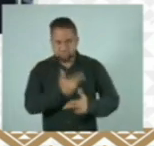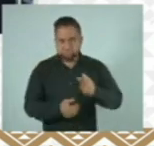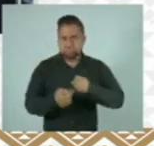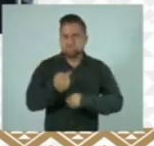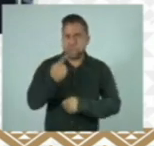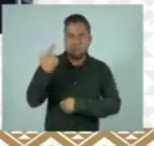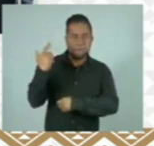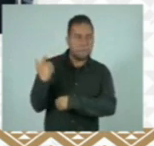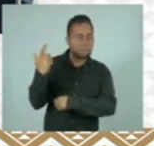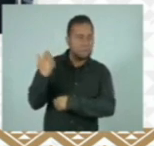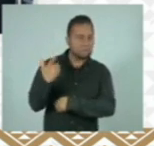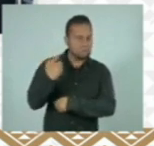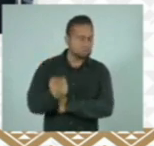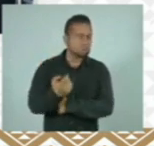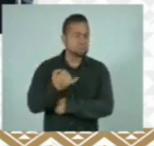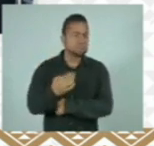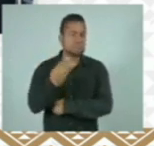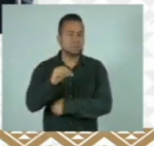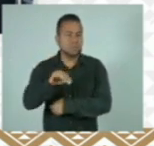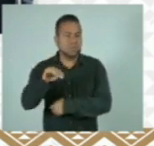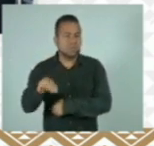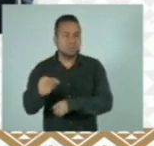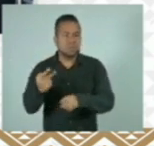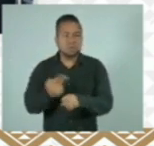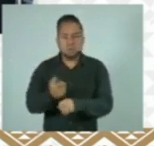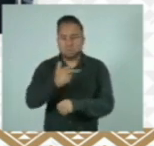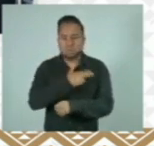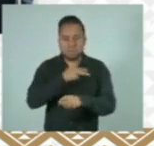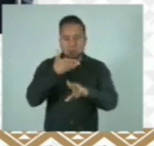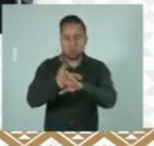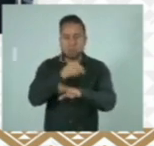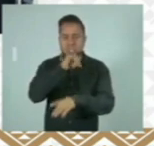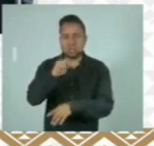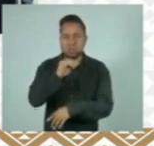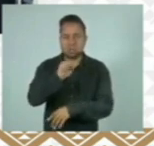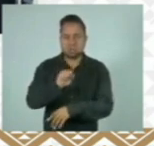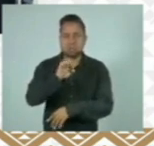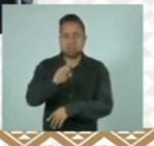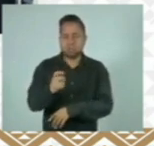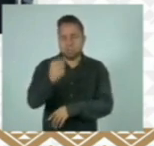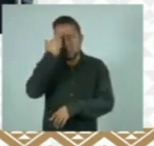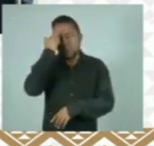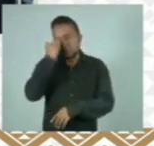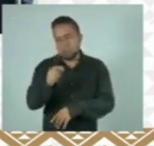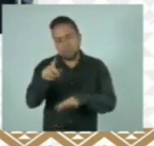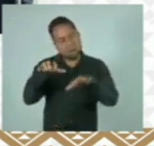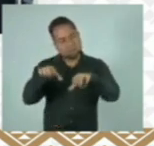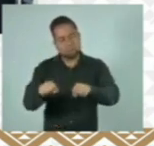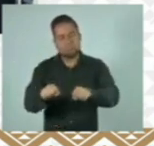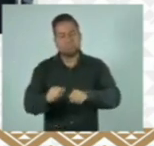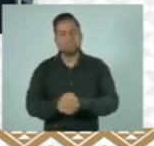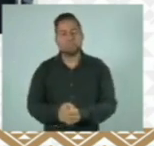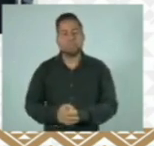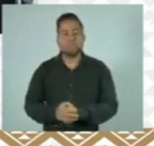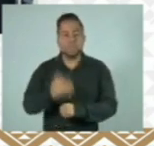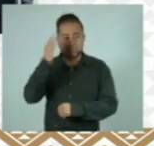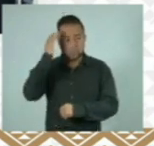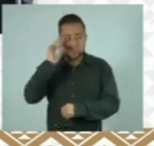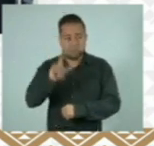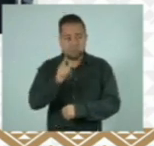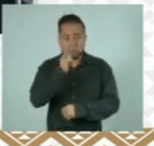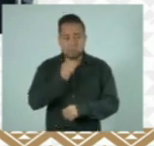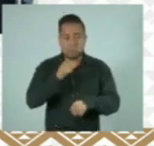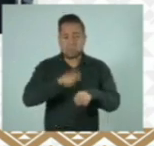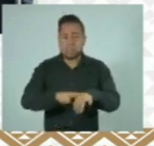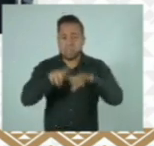con arma de fuego, calibre 9 milímetros, causándole lesiones a José N., y por razón por el motivo se da la detención. Santa Lucía del Camino, la Policía Estatal llevó a